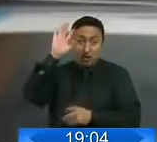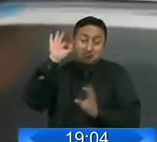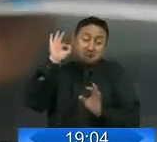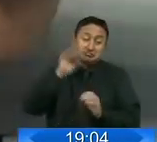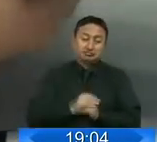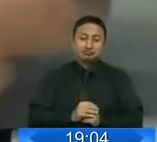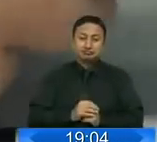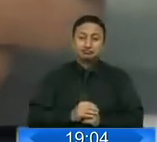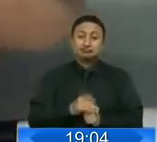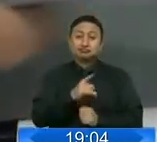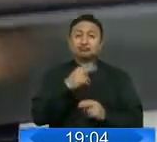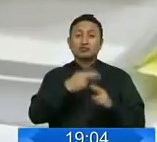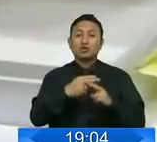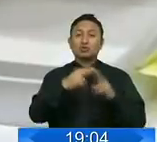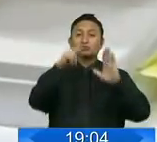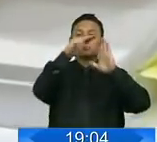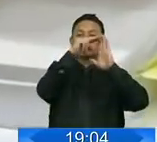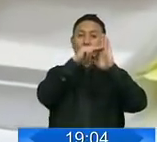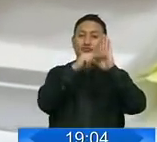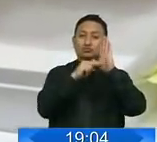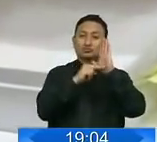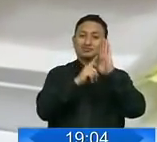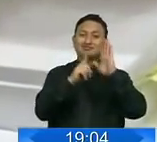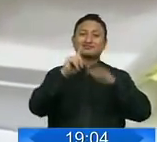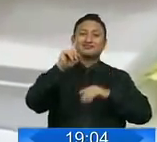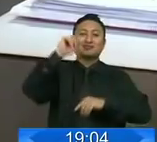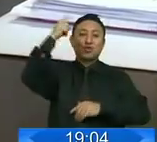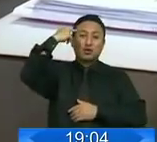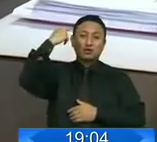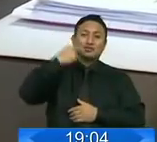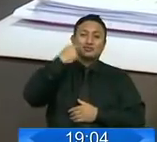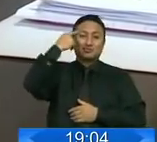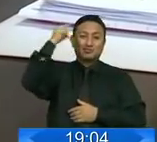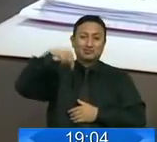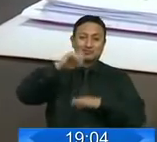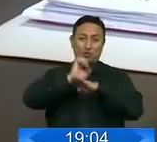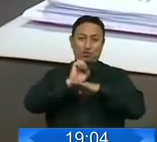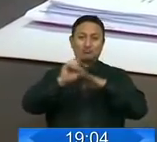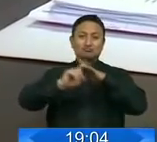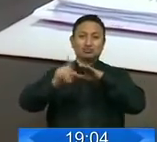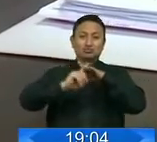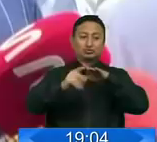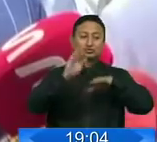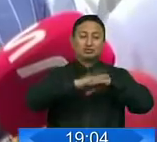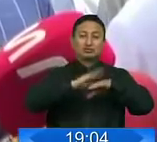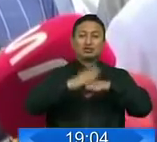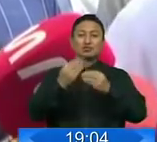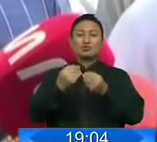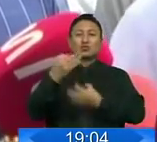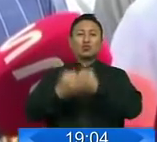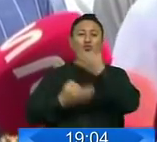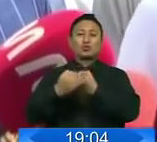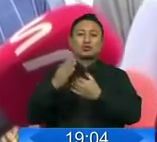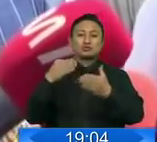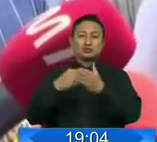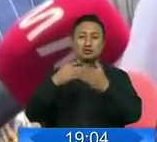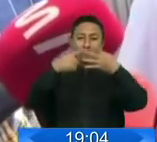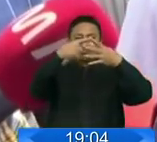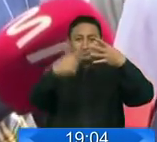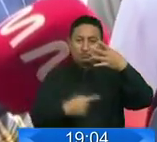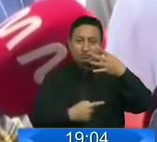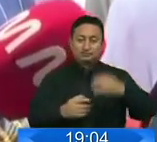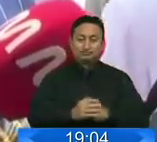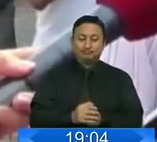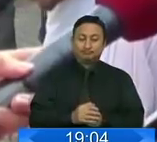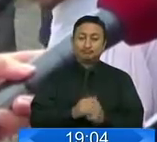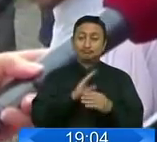altos funcionarios del régimen de Rafael Correa que decidieron abandonar el Ecuador ante los procesos judiciales que se han iniciado en su contra, y todos